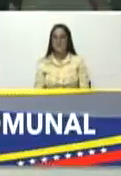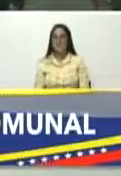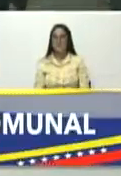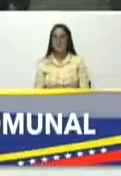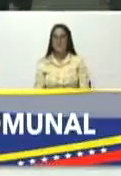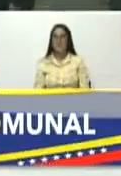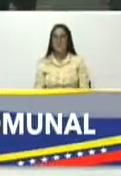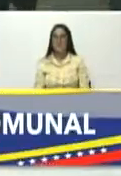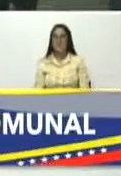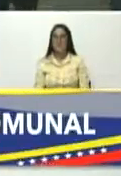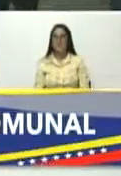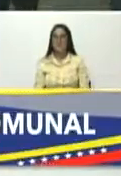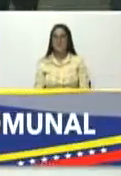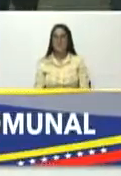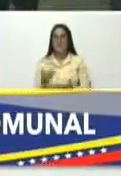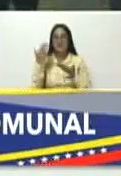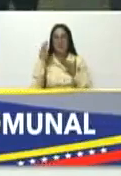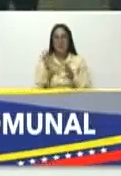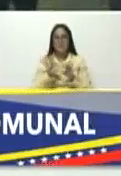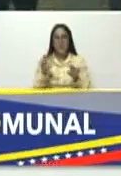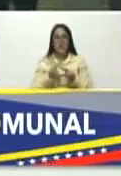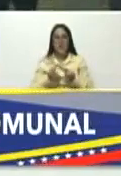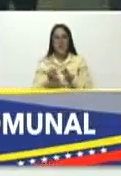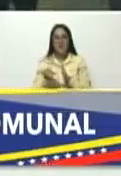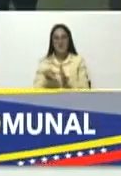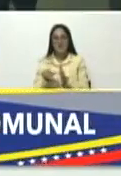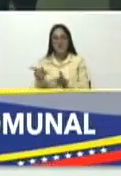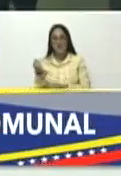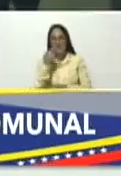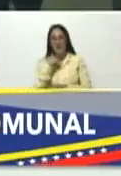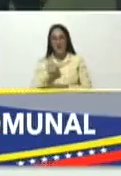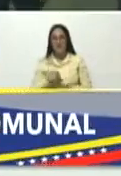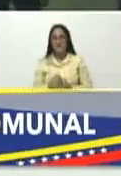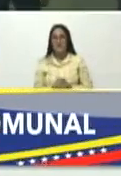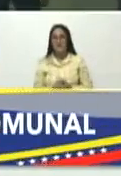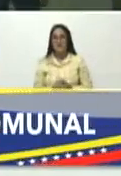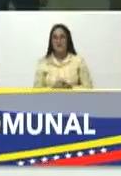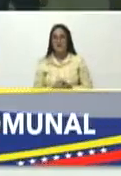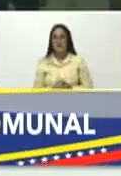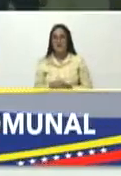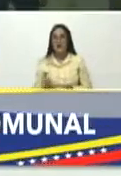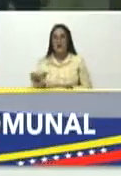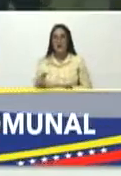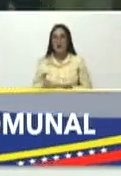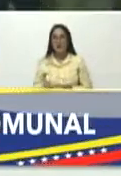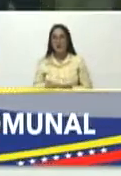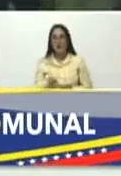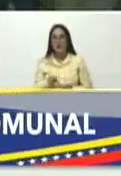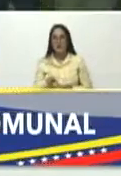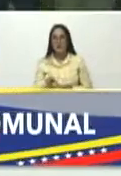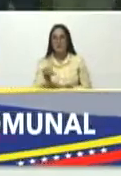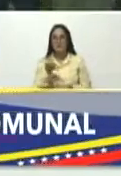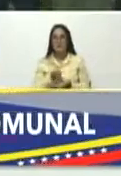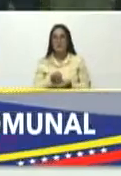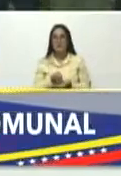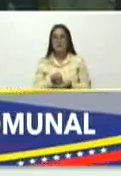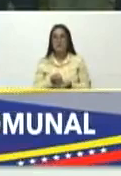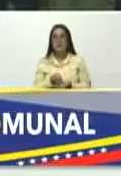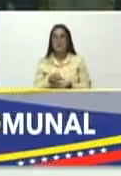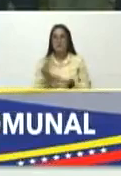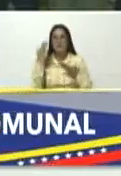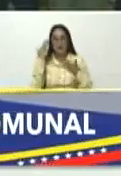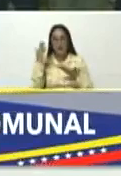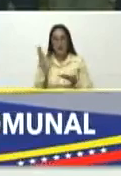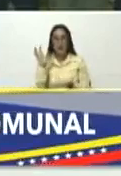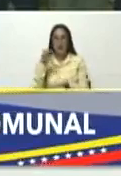Bueno, muy bien. Un saludo a Palo Negro, pues, vecinos de aquí, de Valencia, en la ruta del centro del país. Saludo al